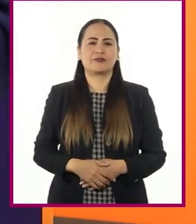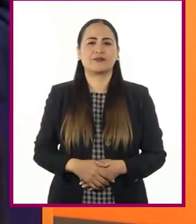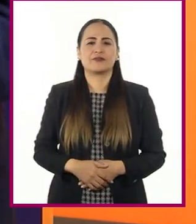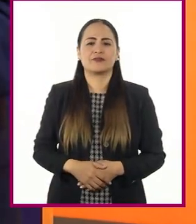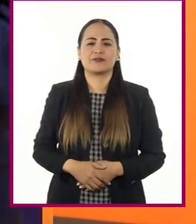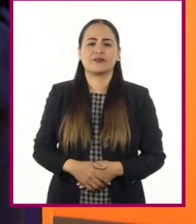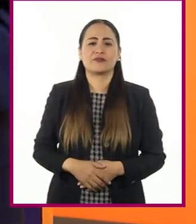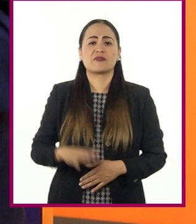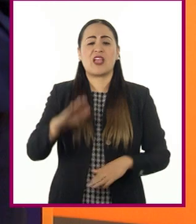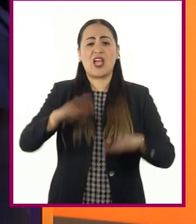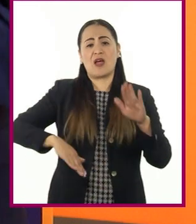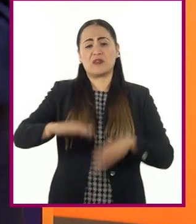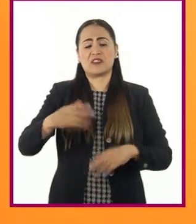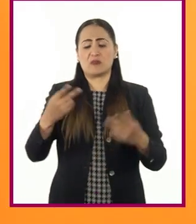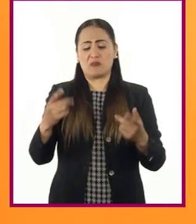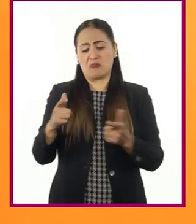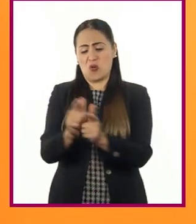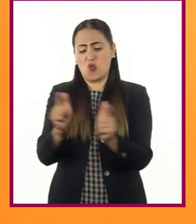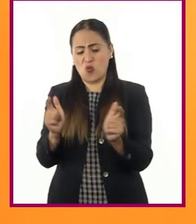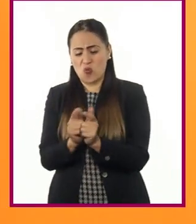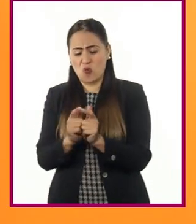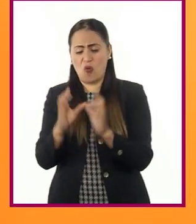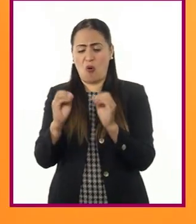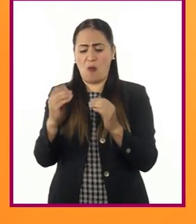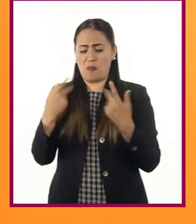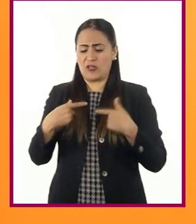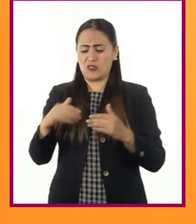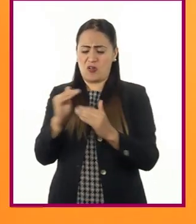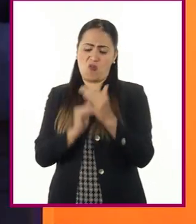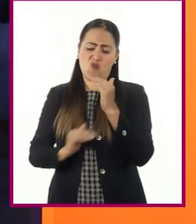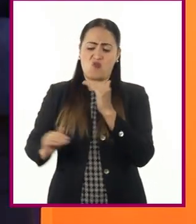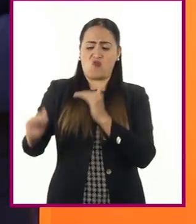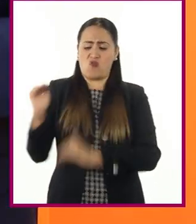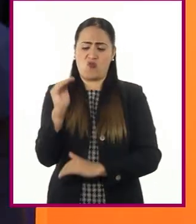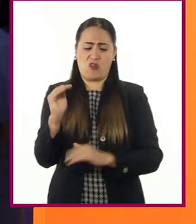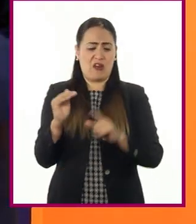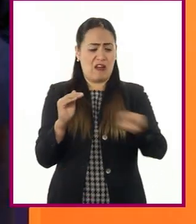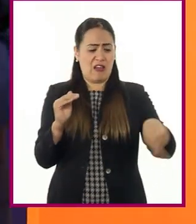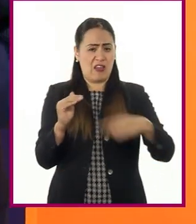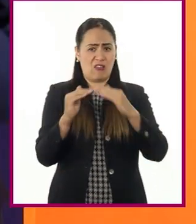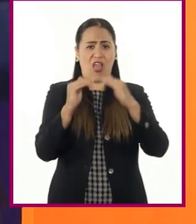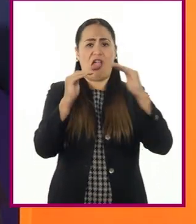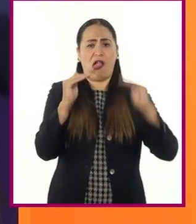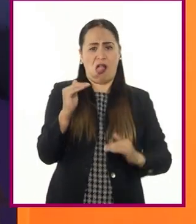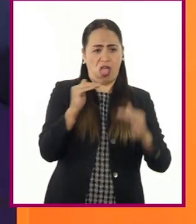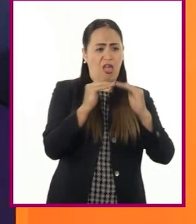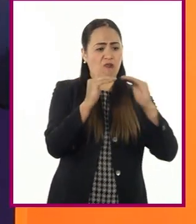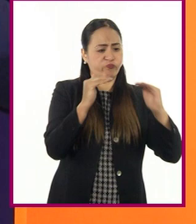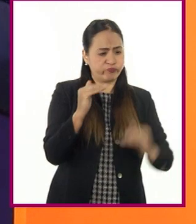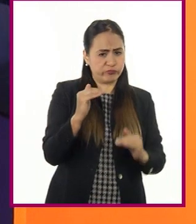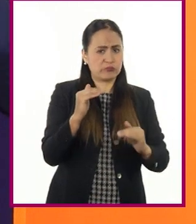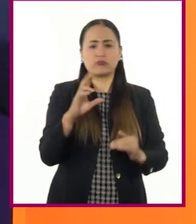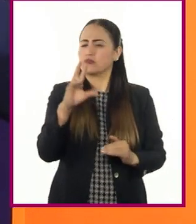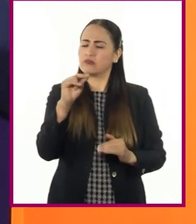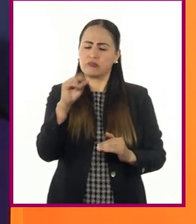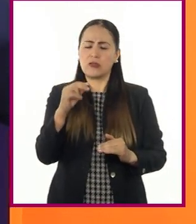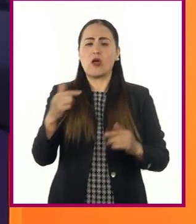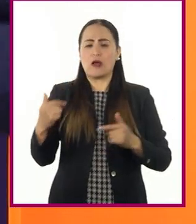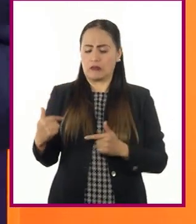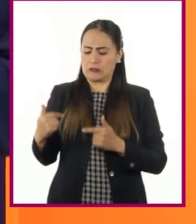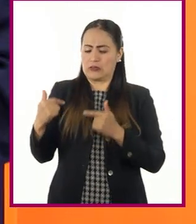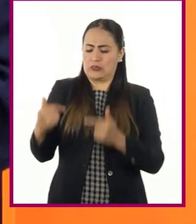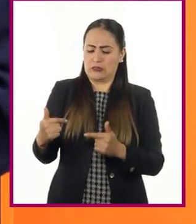de la supremacía de unos cuantos sobre las mayorías en contraparte, cada generación ha